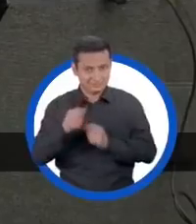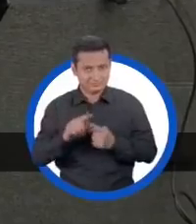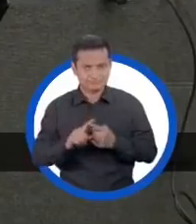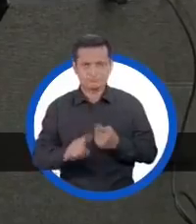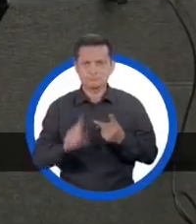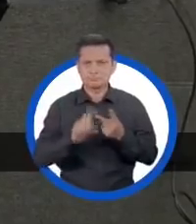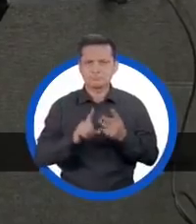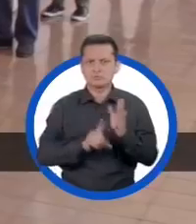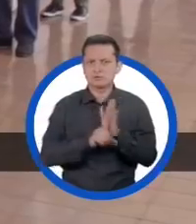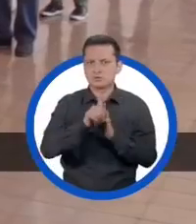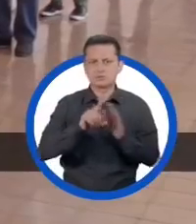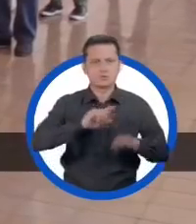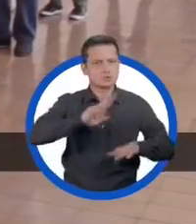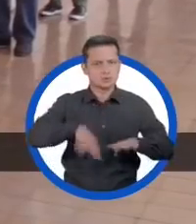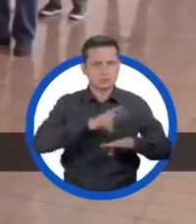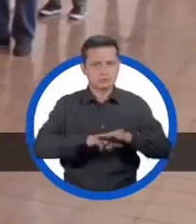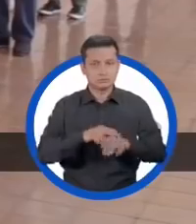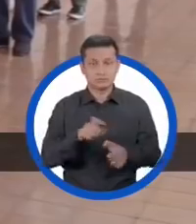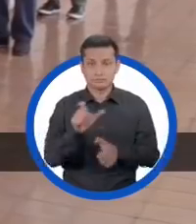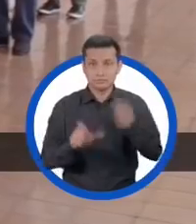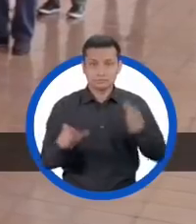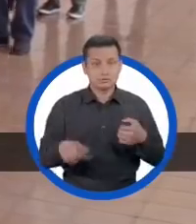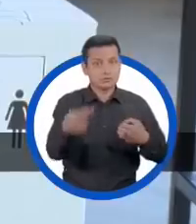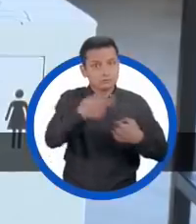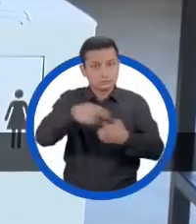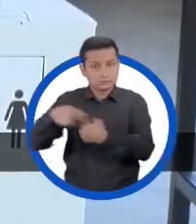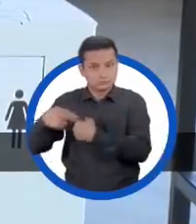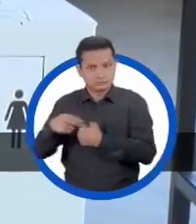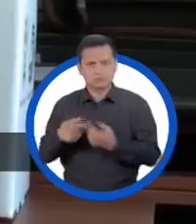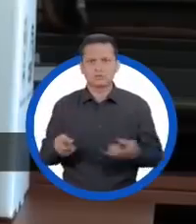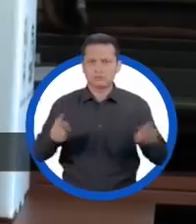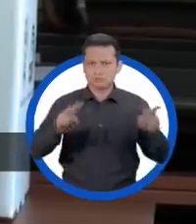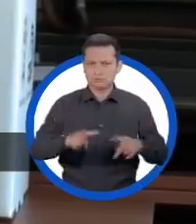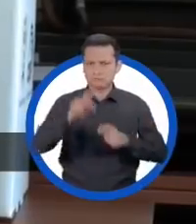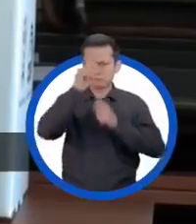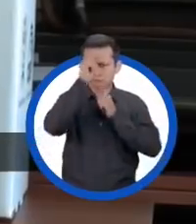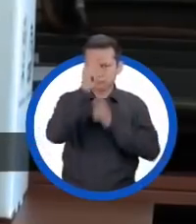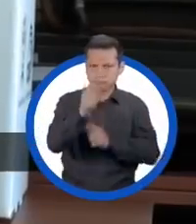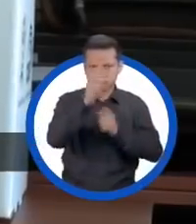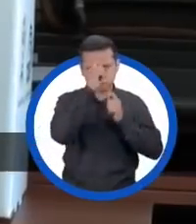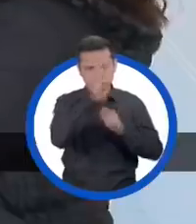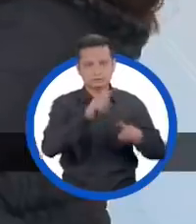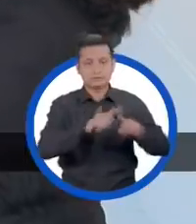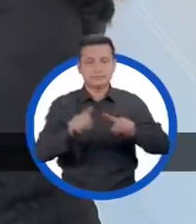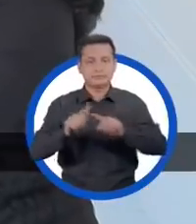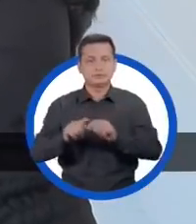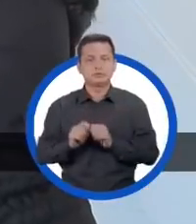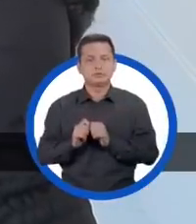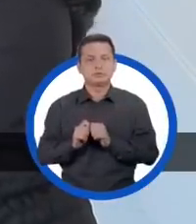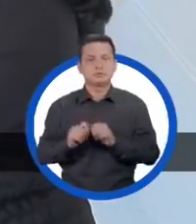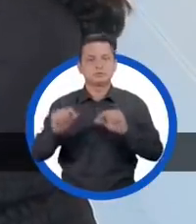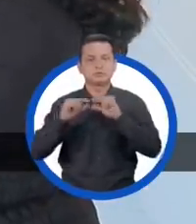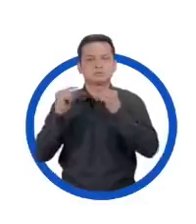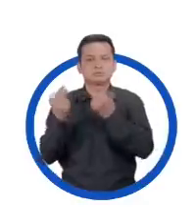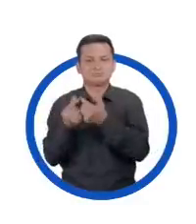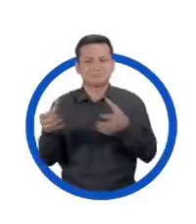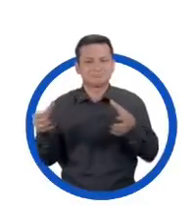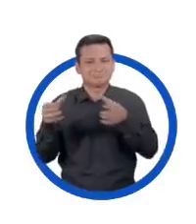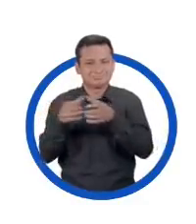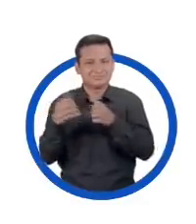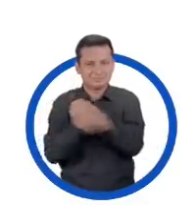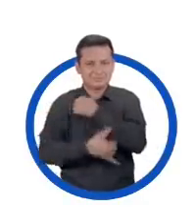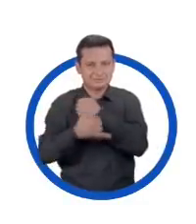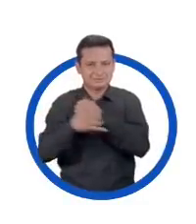sistema informático, el desarrollo normal de los comicios y la participación democrática de la ciudadanía también fueron aspectos destacados por la